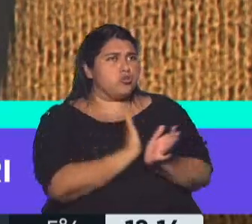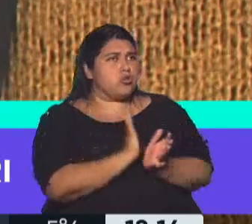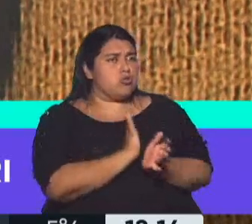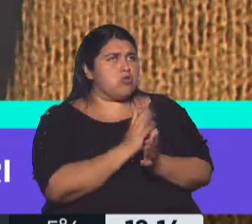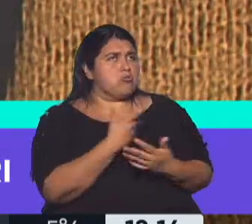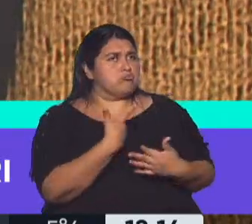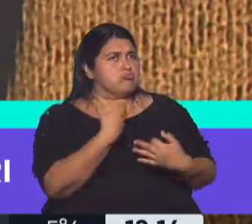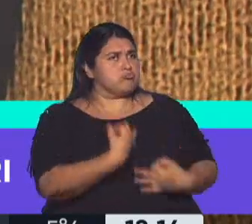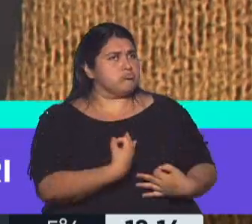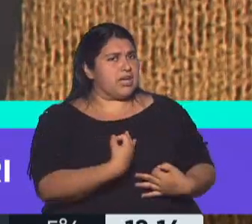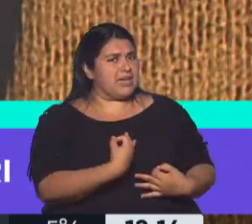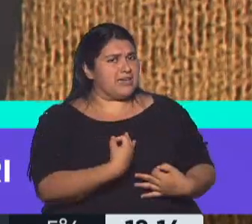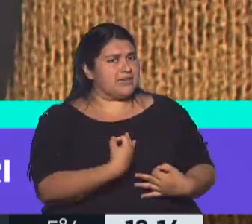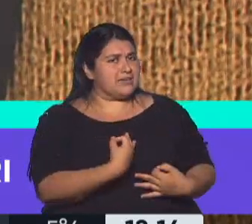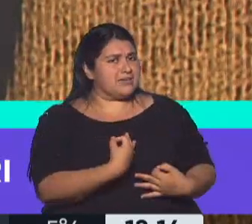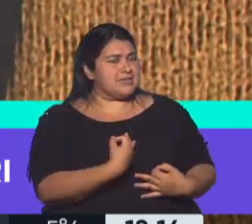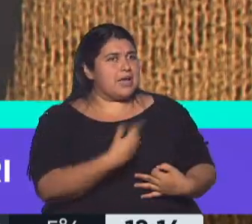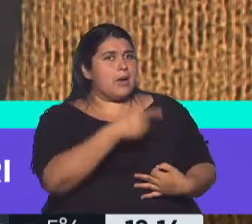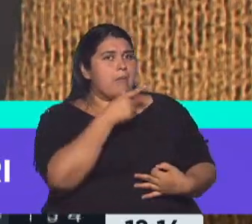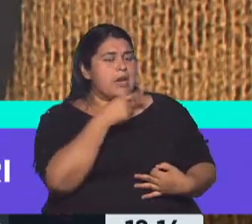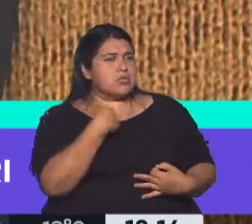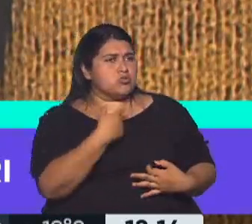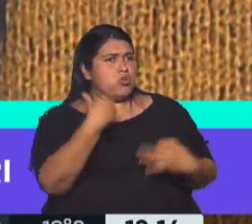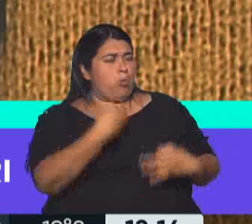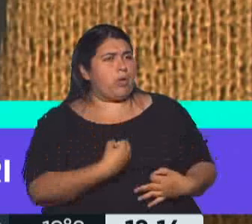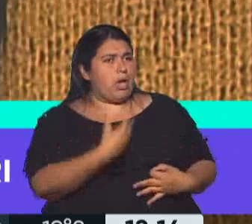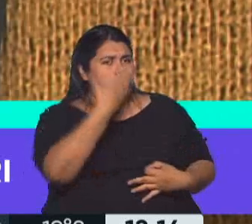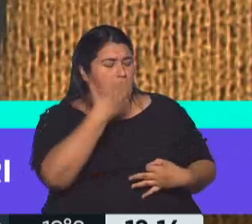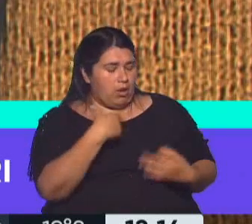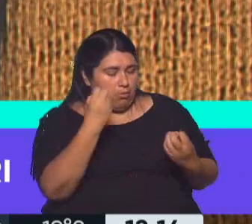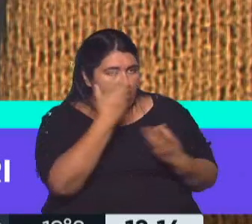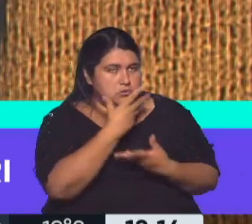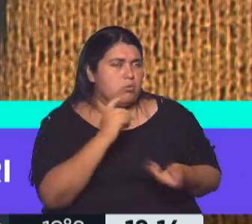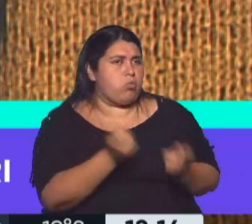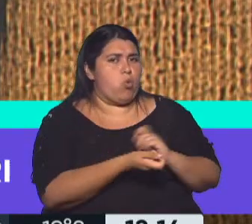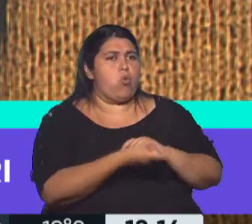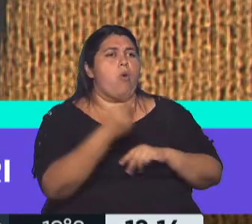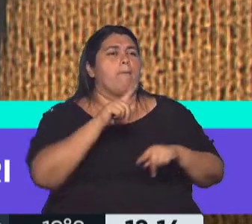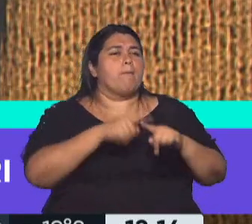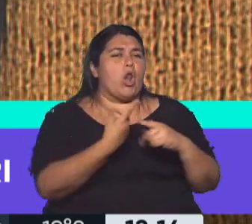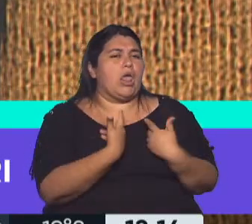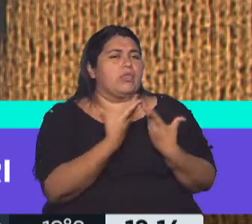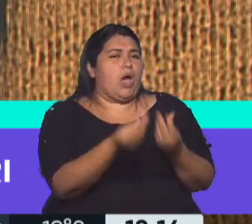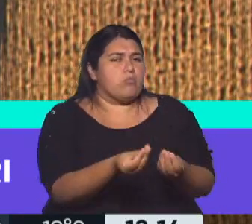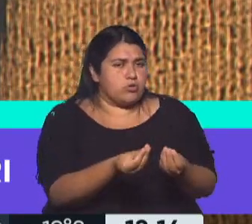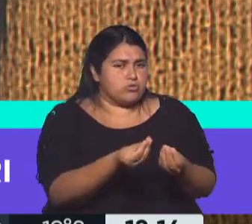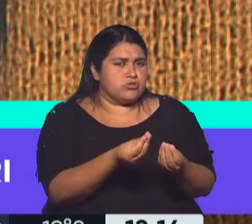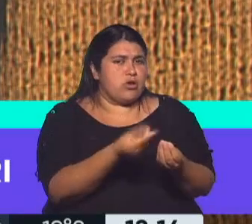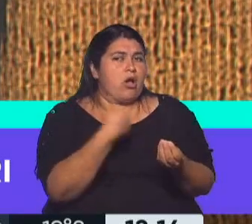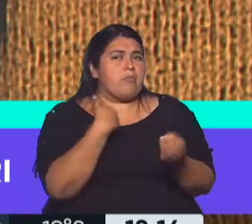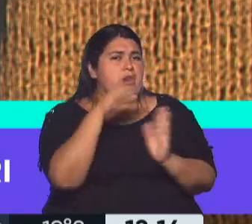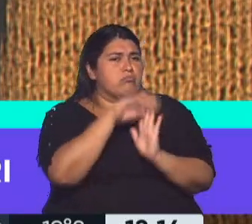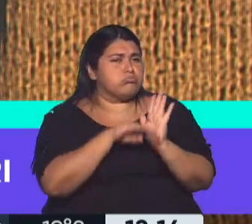el directorio. Creo que nos dejamos llevar por algún tipo de relación política que excedía las